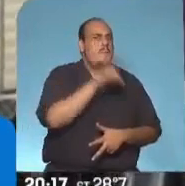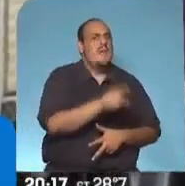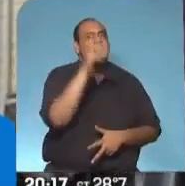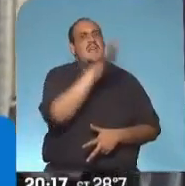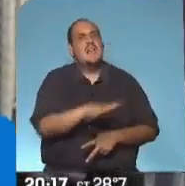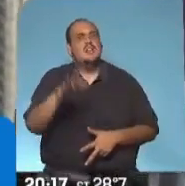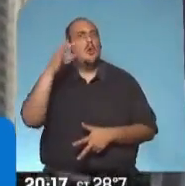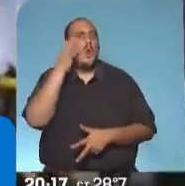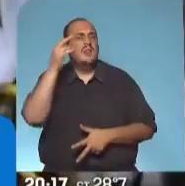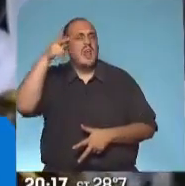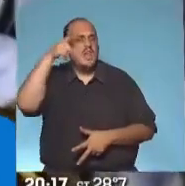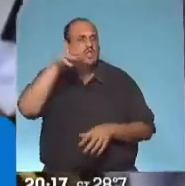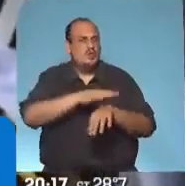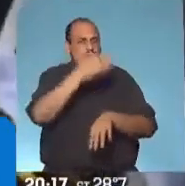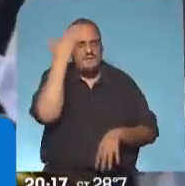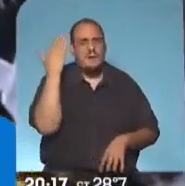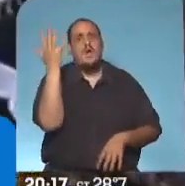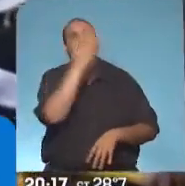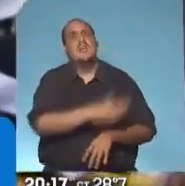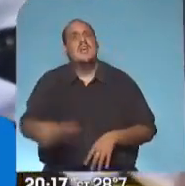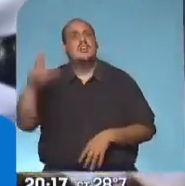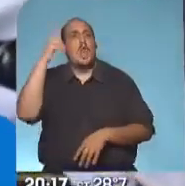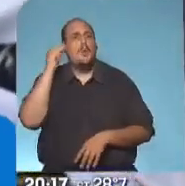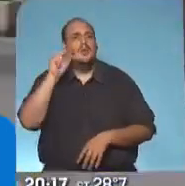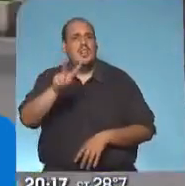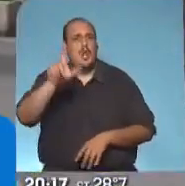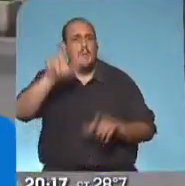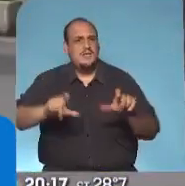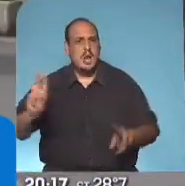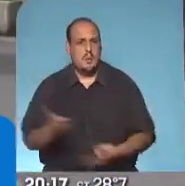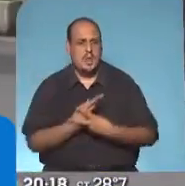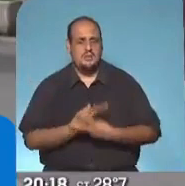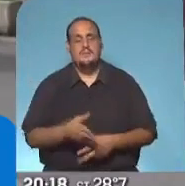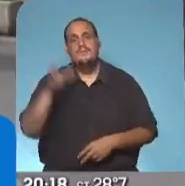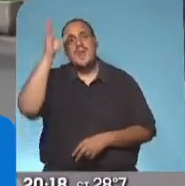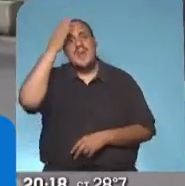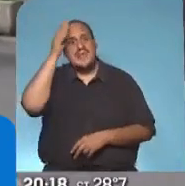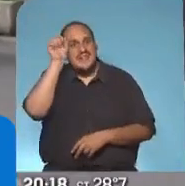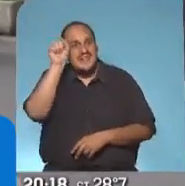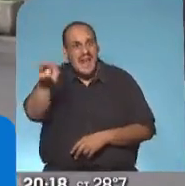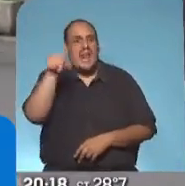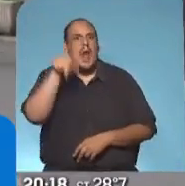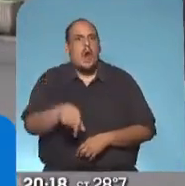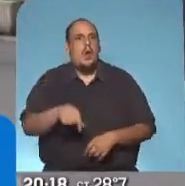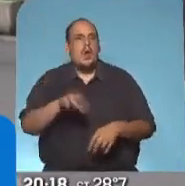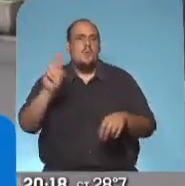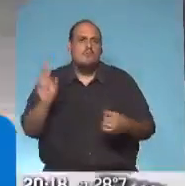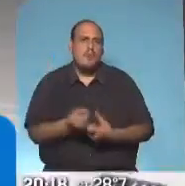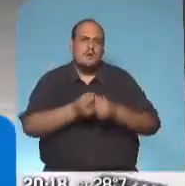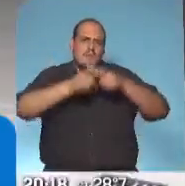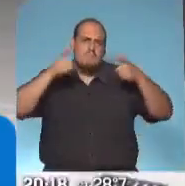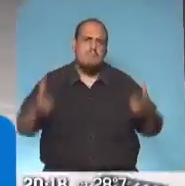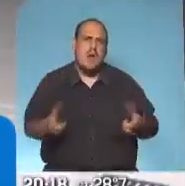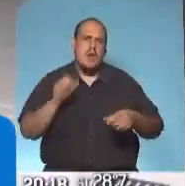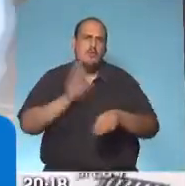46.548 enfermos y 592 muertos. En Italia, en tanto, volvieron a aumentar las muertes por